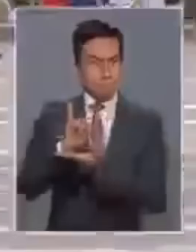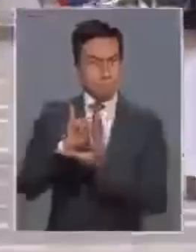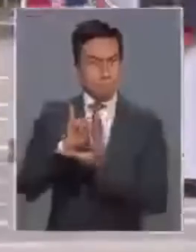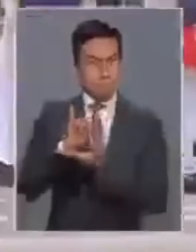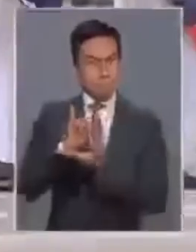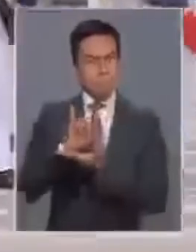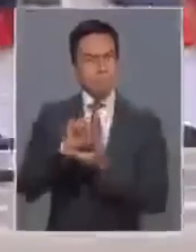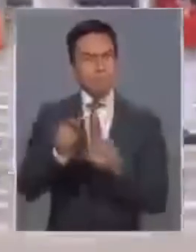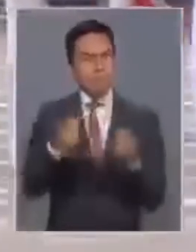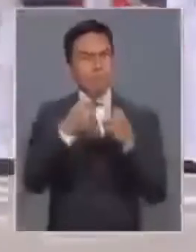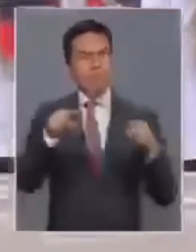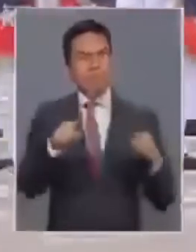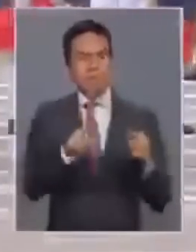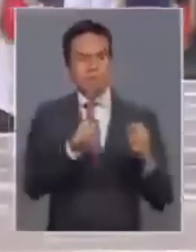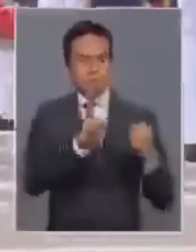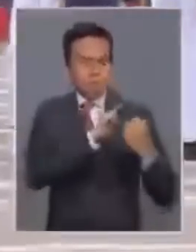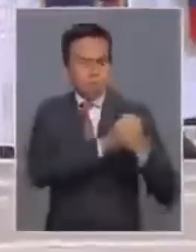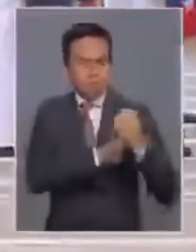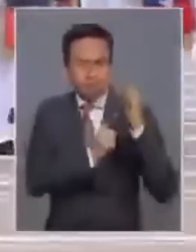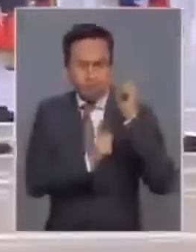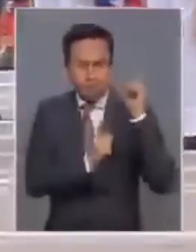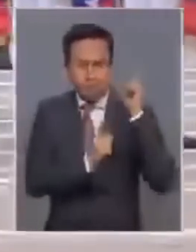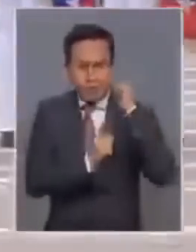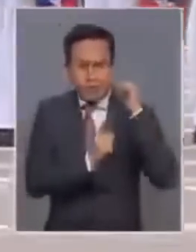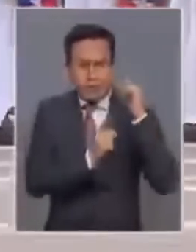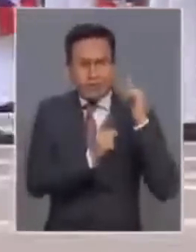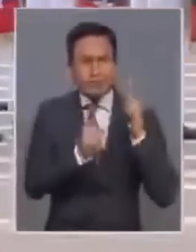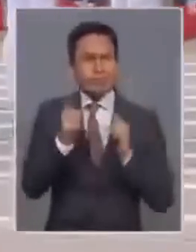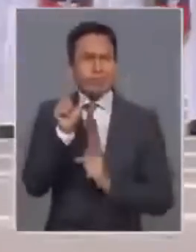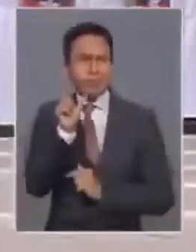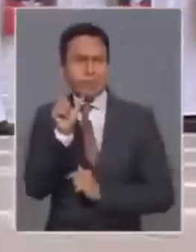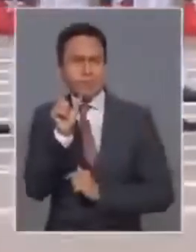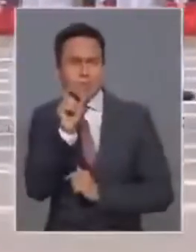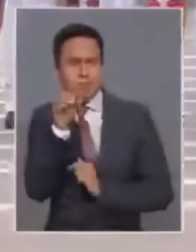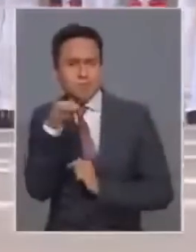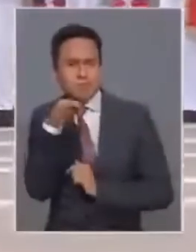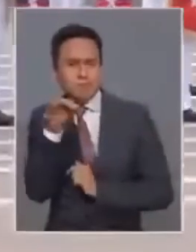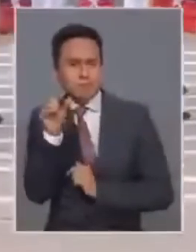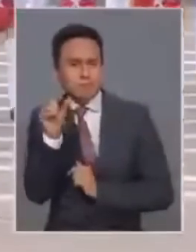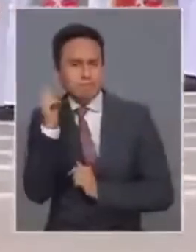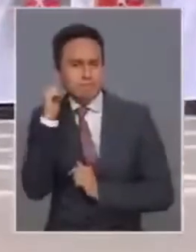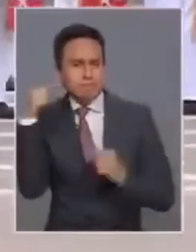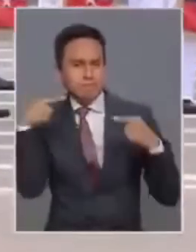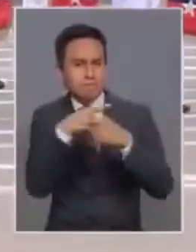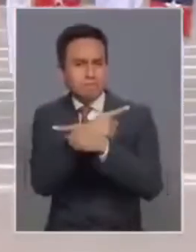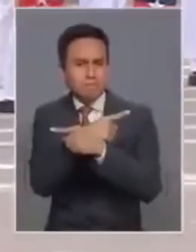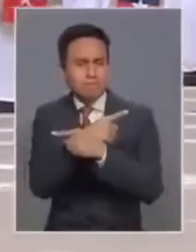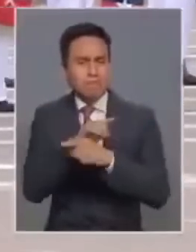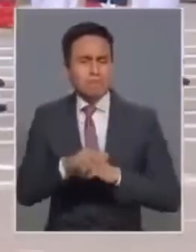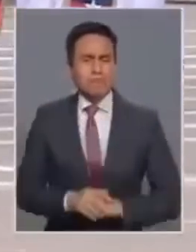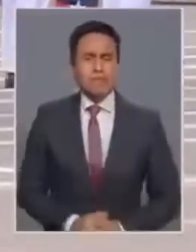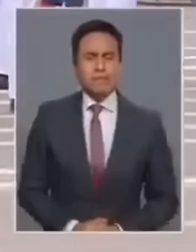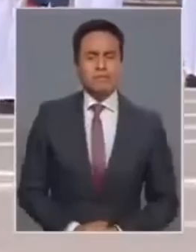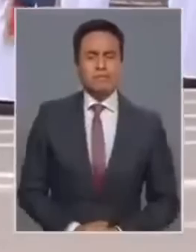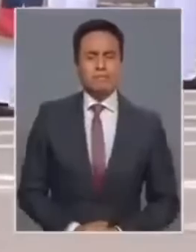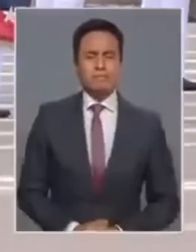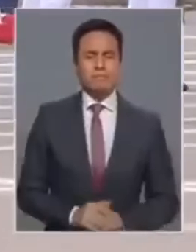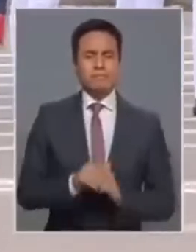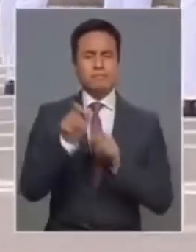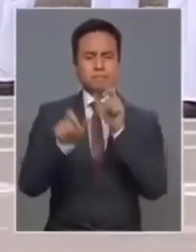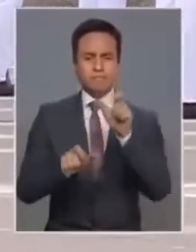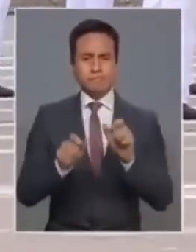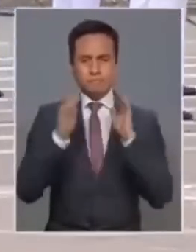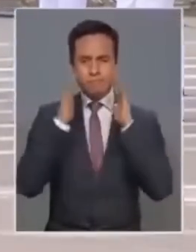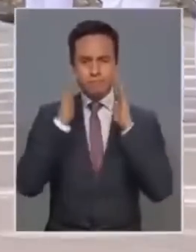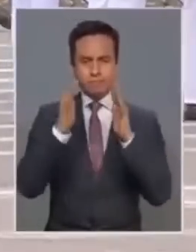de fusileros. Una escuadrilla de evacuación crítica de pacientes COVID-19, acompañados por personal y medios del Servicio de